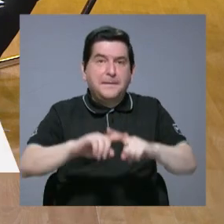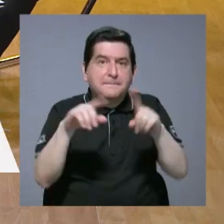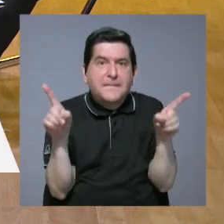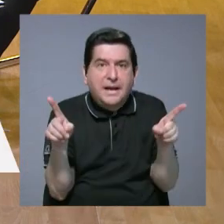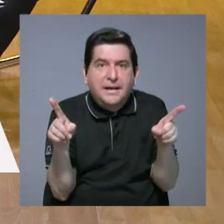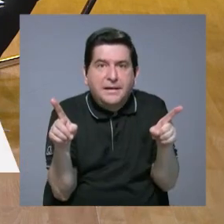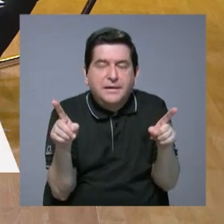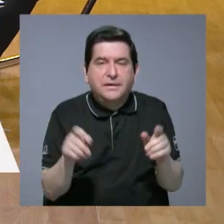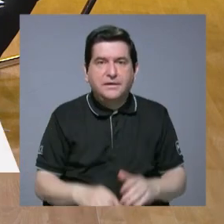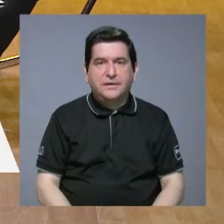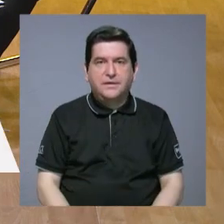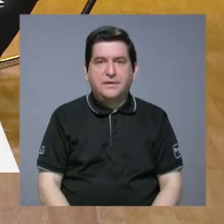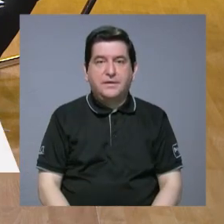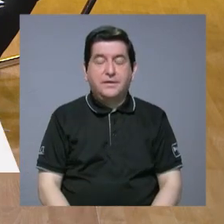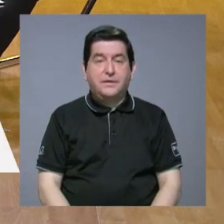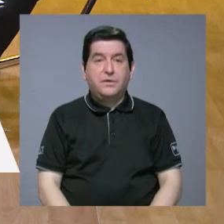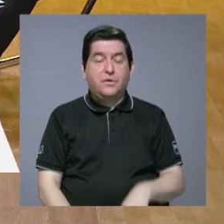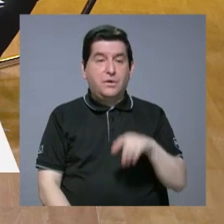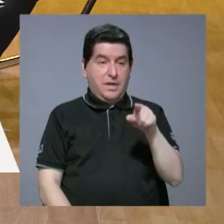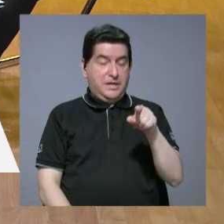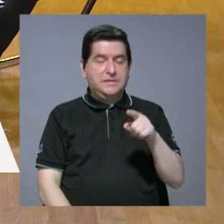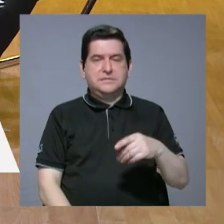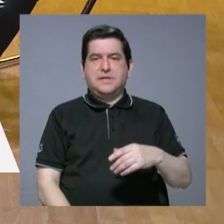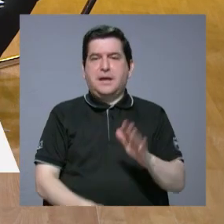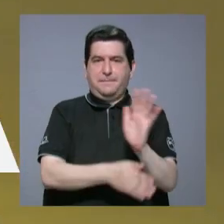pero es una de mis películas,